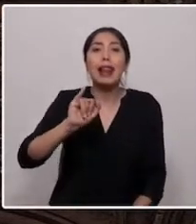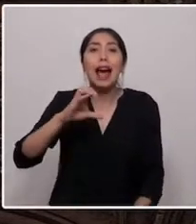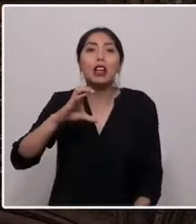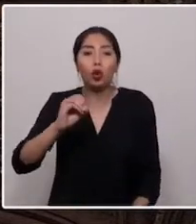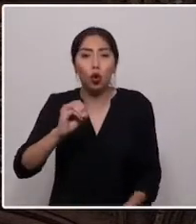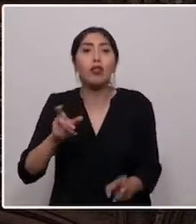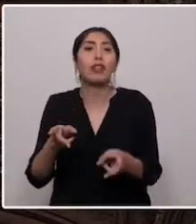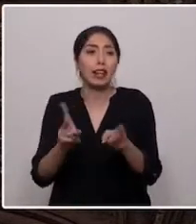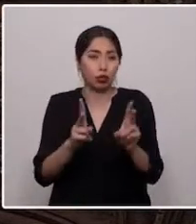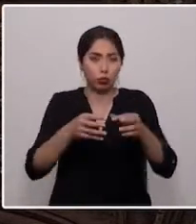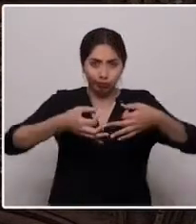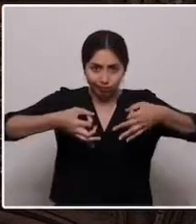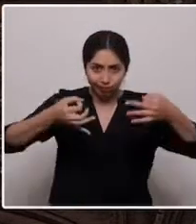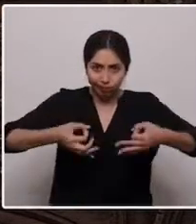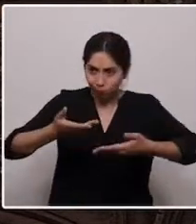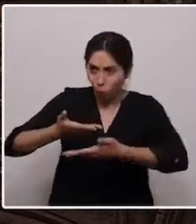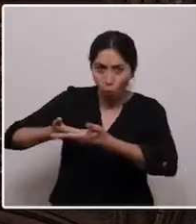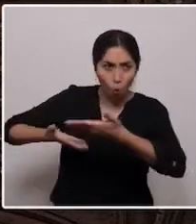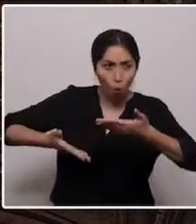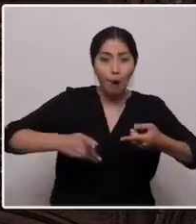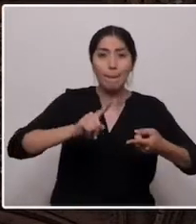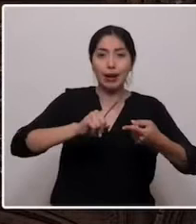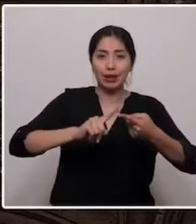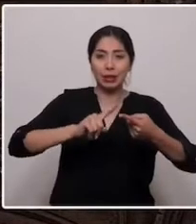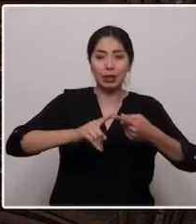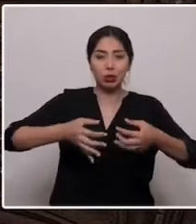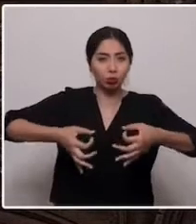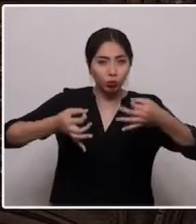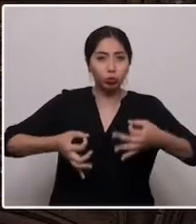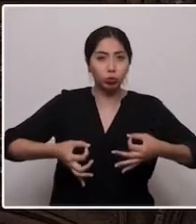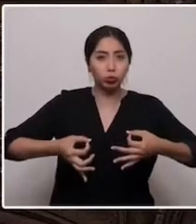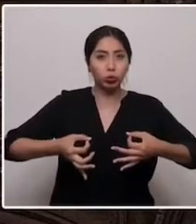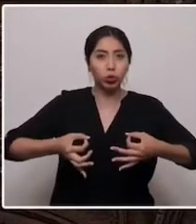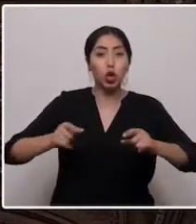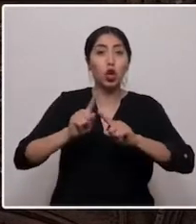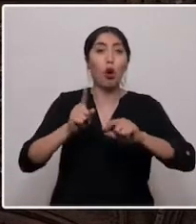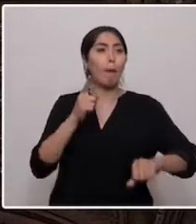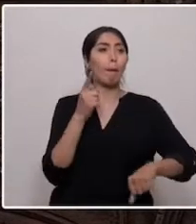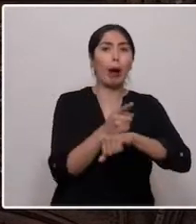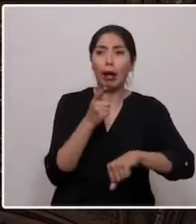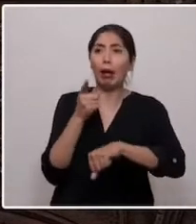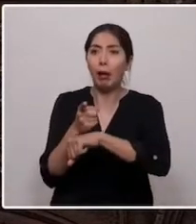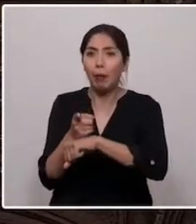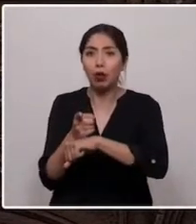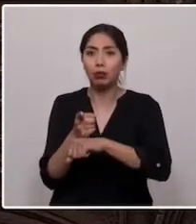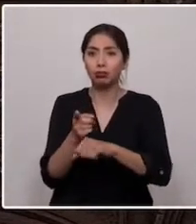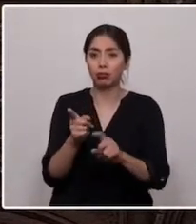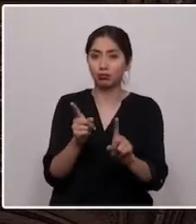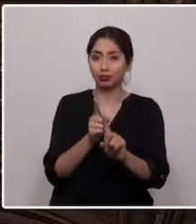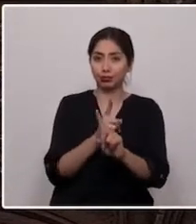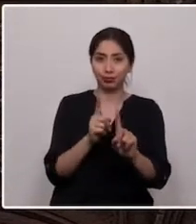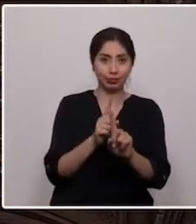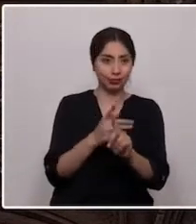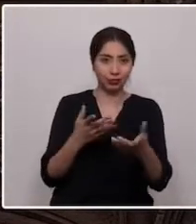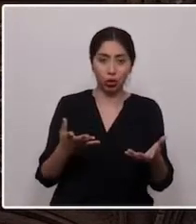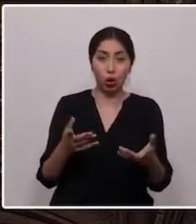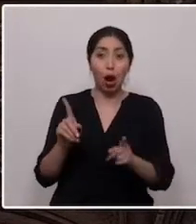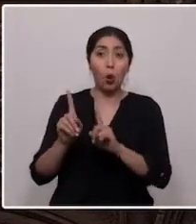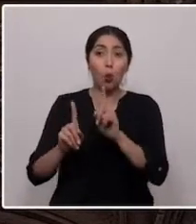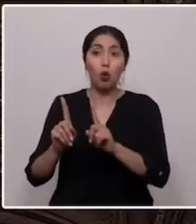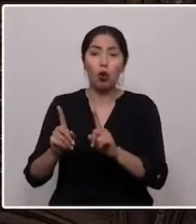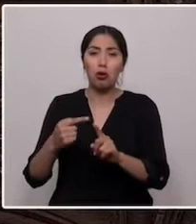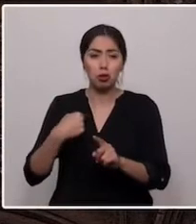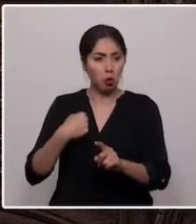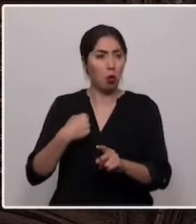una convivencia social y participación efectivos y no la imposición del que se cree legitimado por gritar o pegar